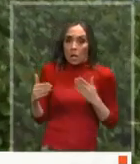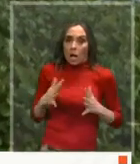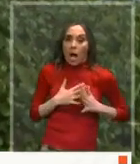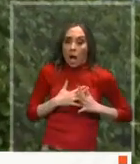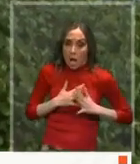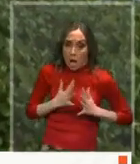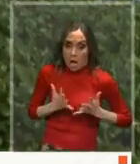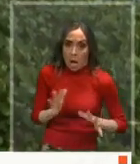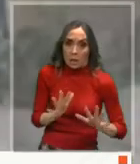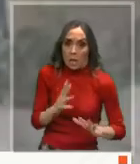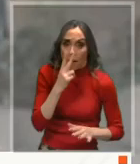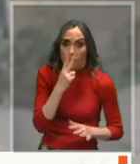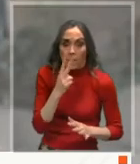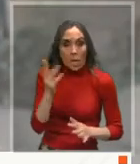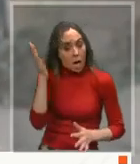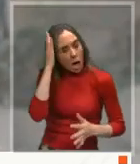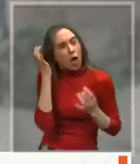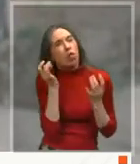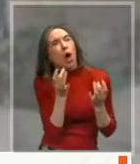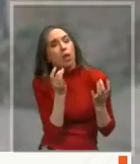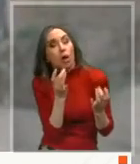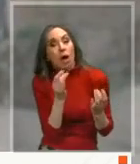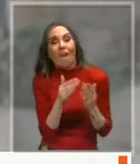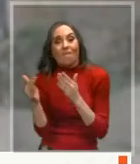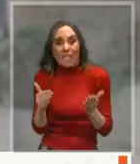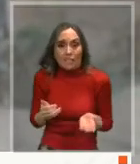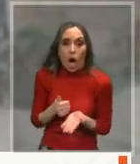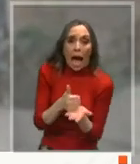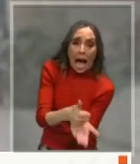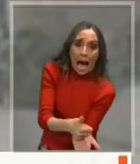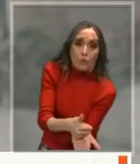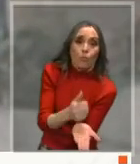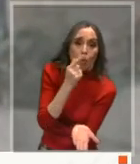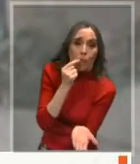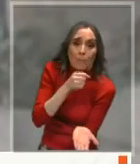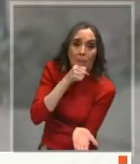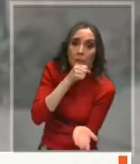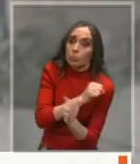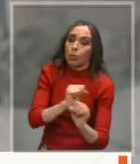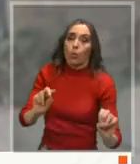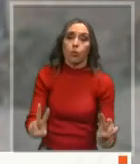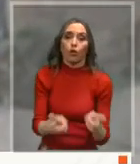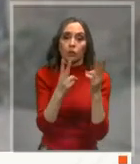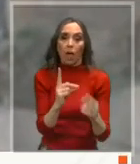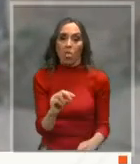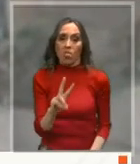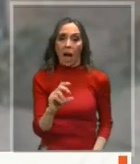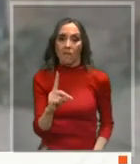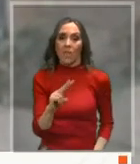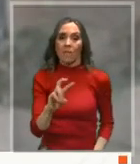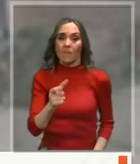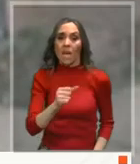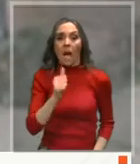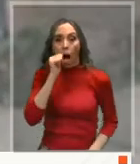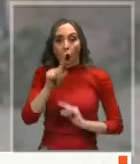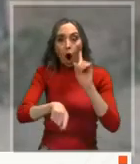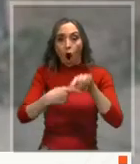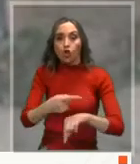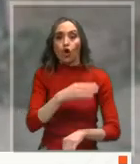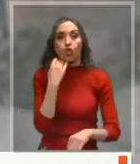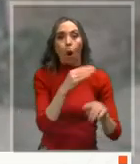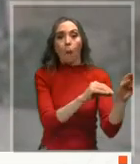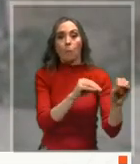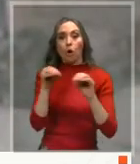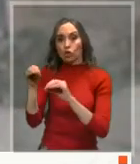momentos al verlo en ese estado. Otros vecinos lo ayudaron, pero no pudieron salvarlo. David Vega murió un día después en el